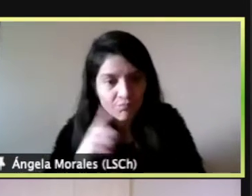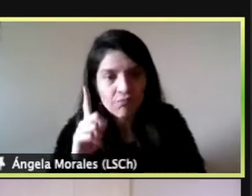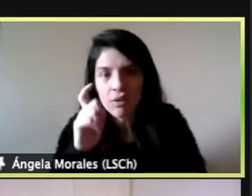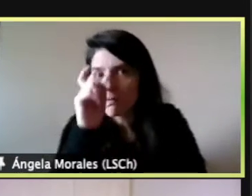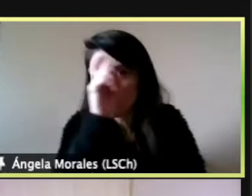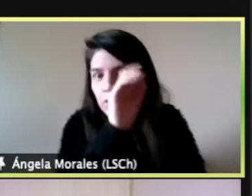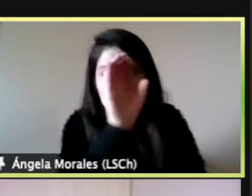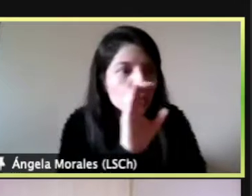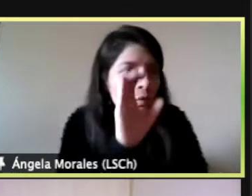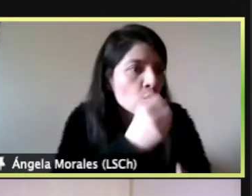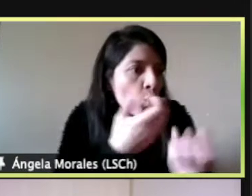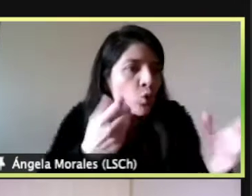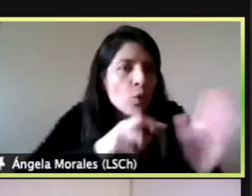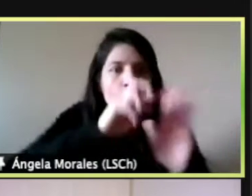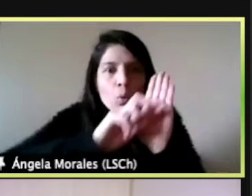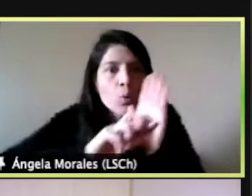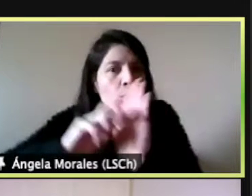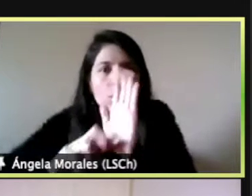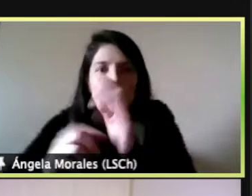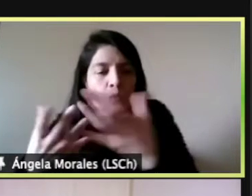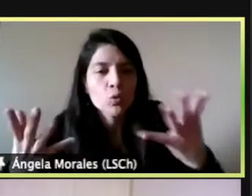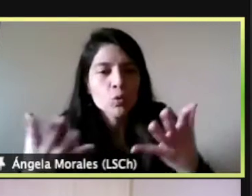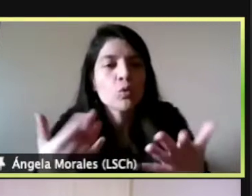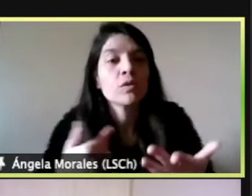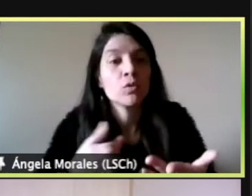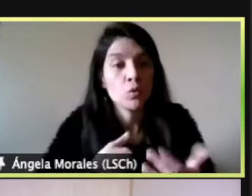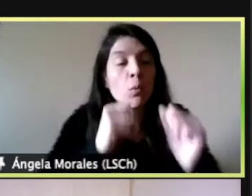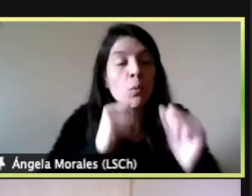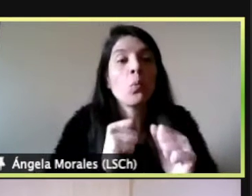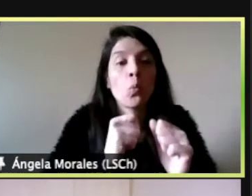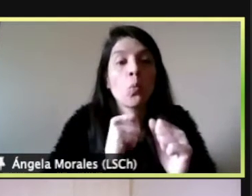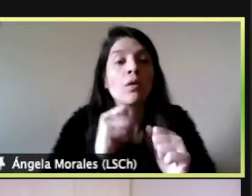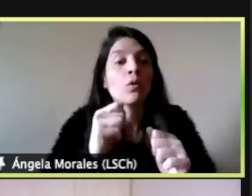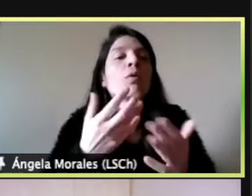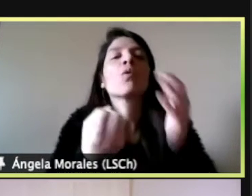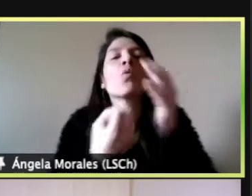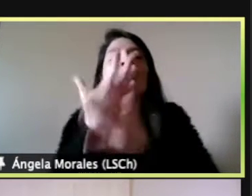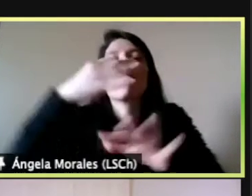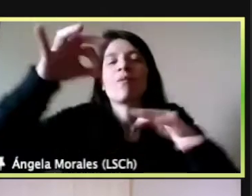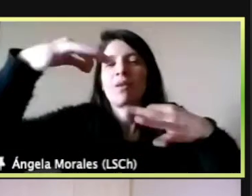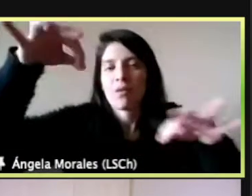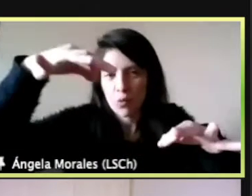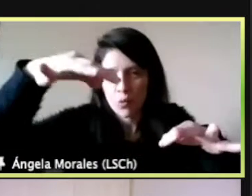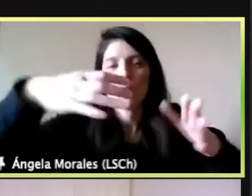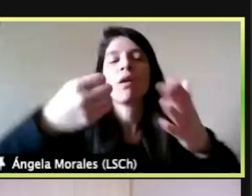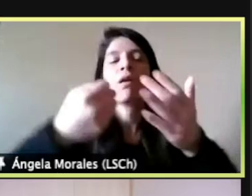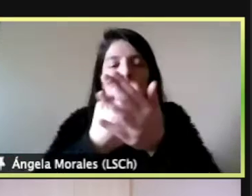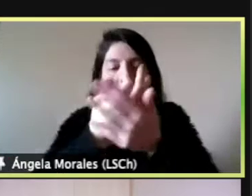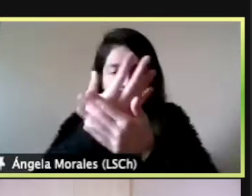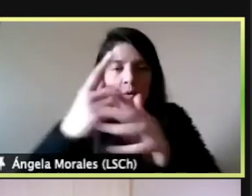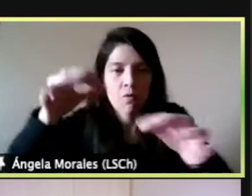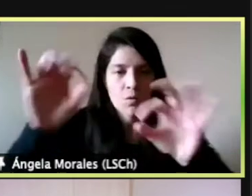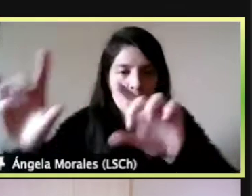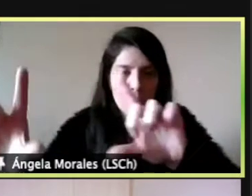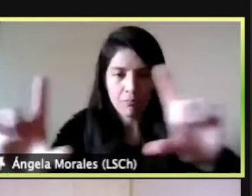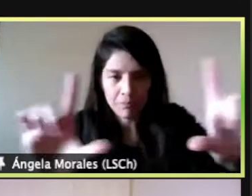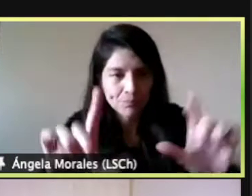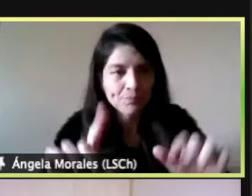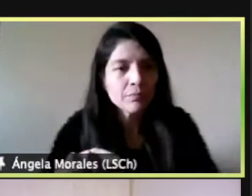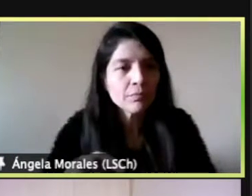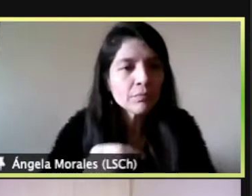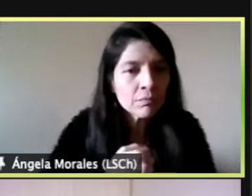tanto, yo puedo tener aquí, voy a crear una nueva hoja, voy a decir aquí una búsqueda